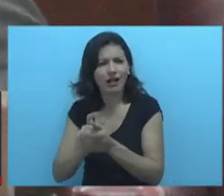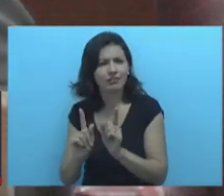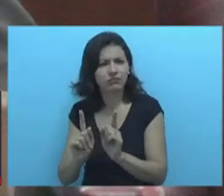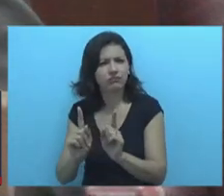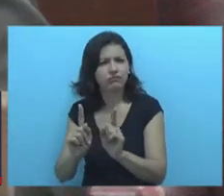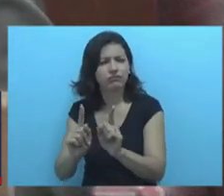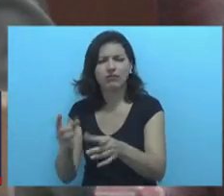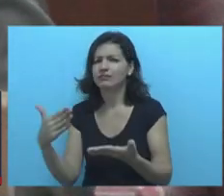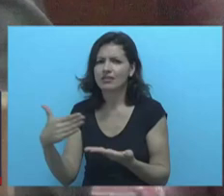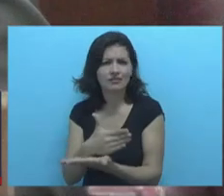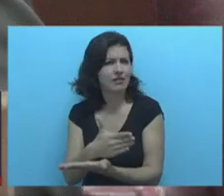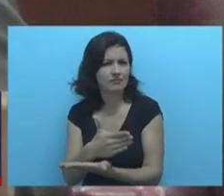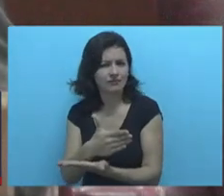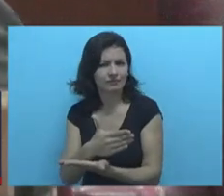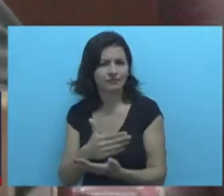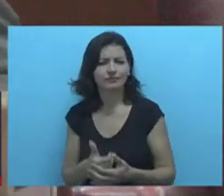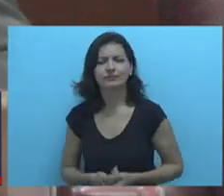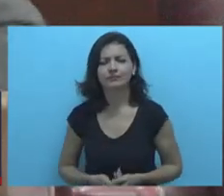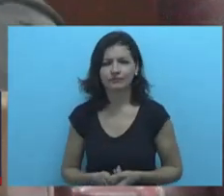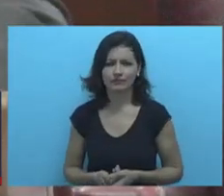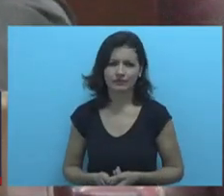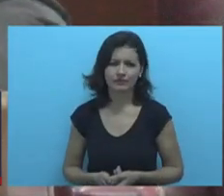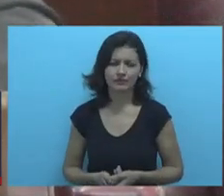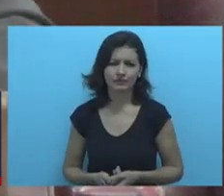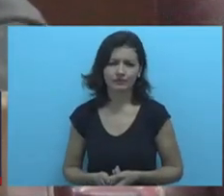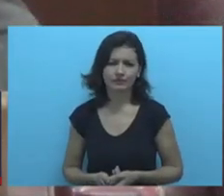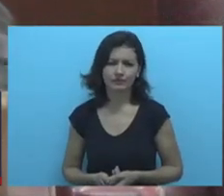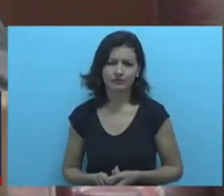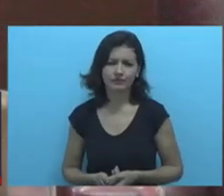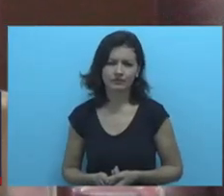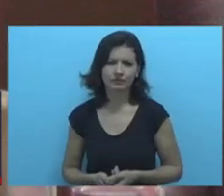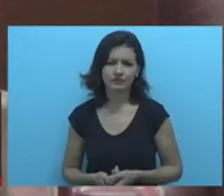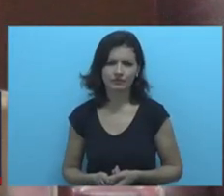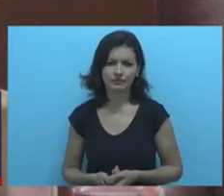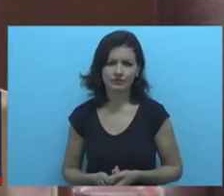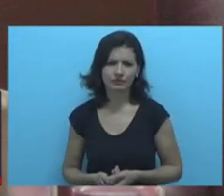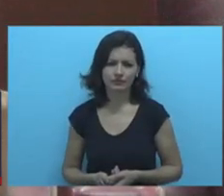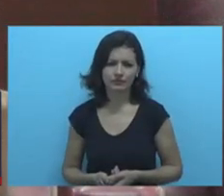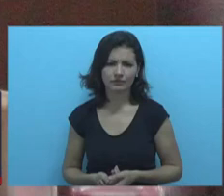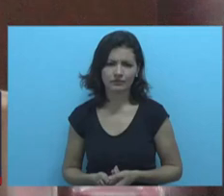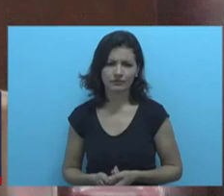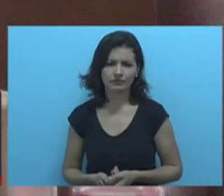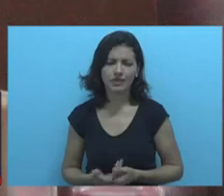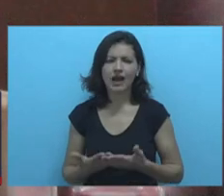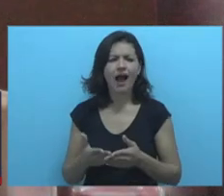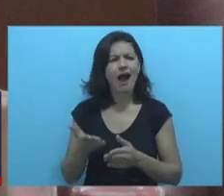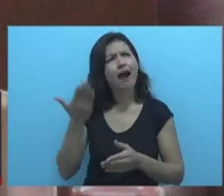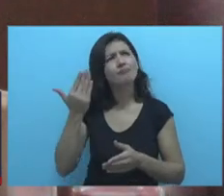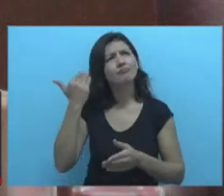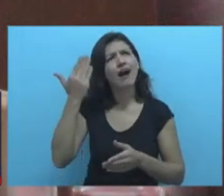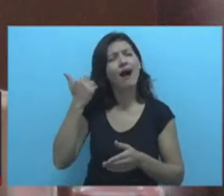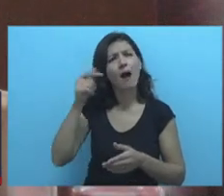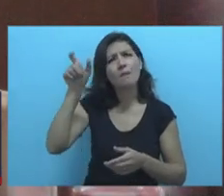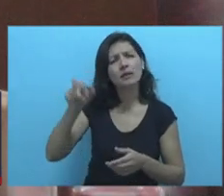alguien que no se va a olvidar. Alguien dijo alguna vez que nunca es muda la muerte. La muerte no